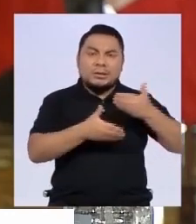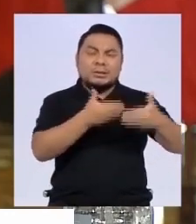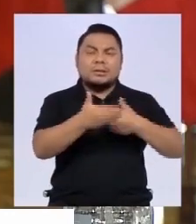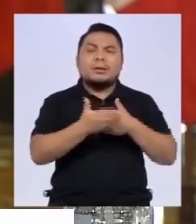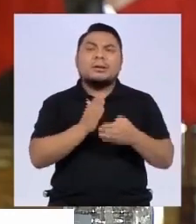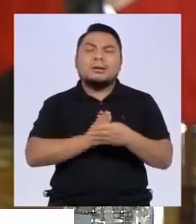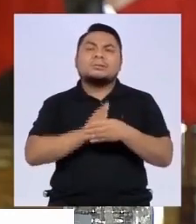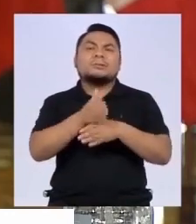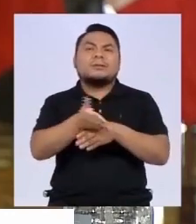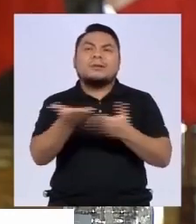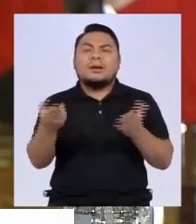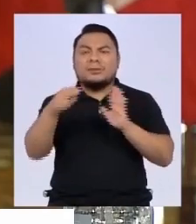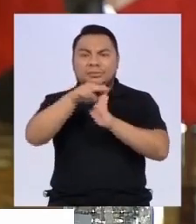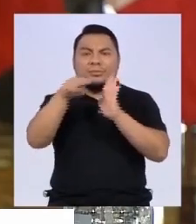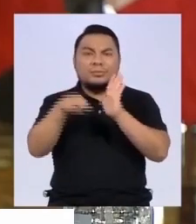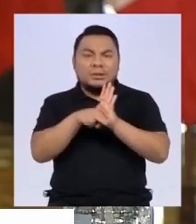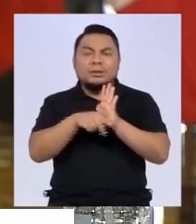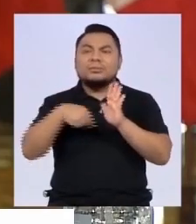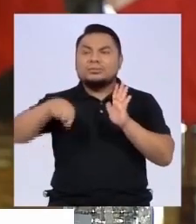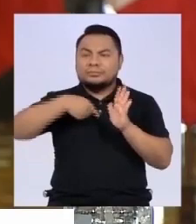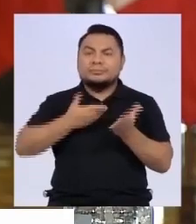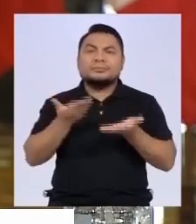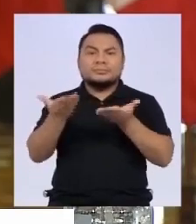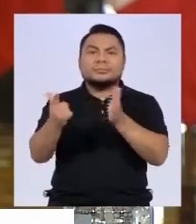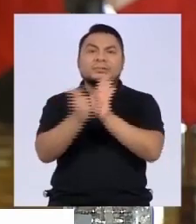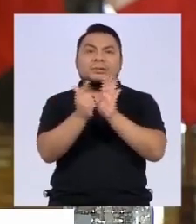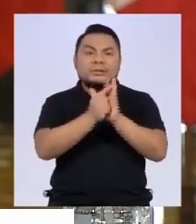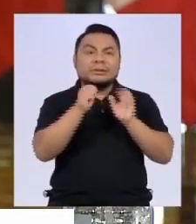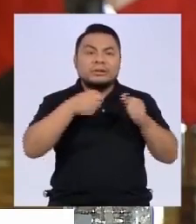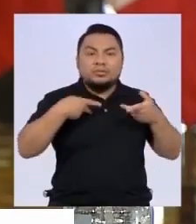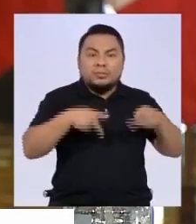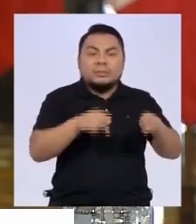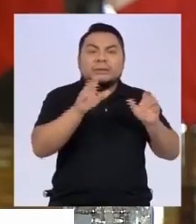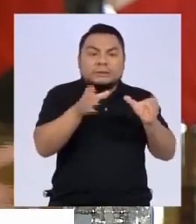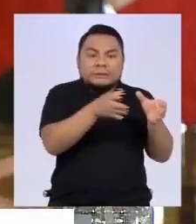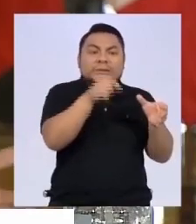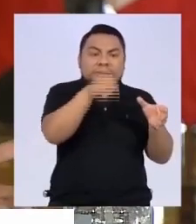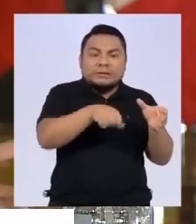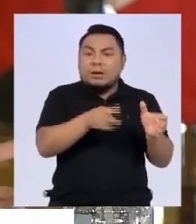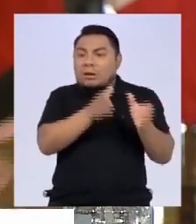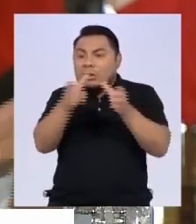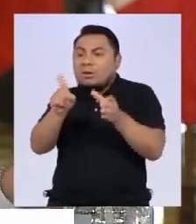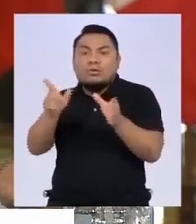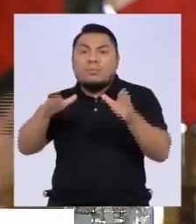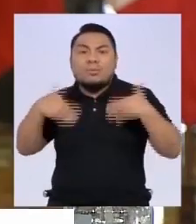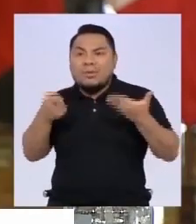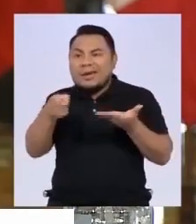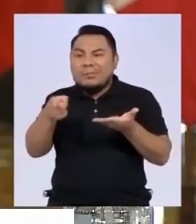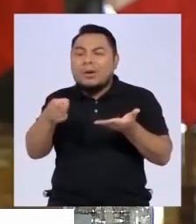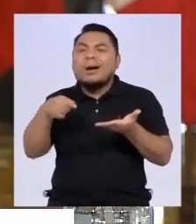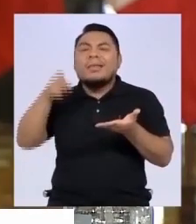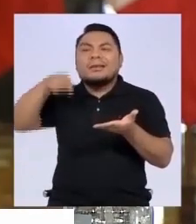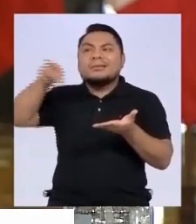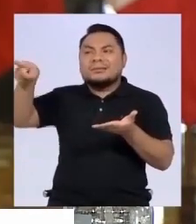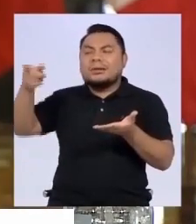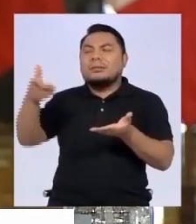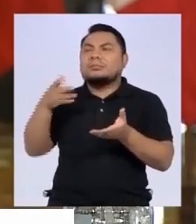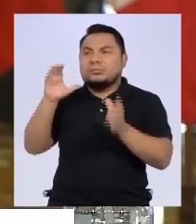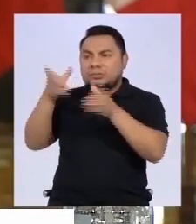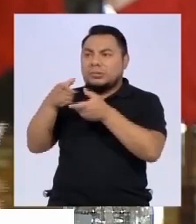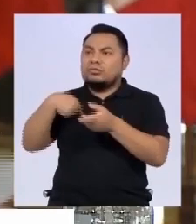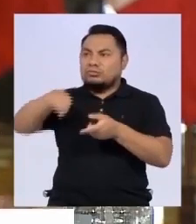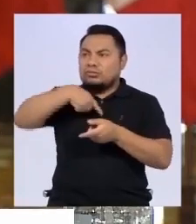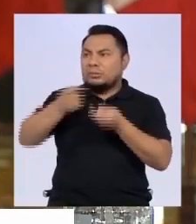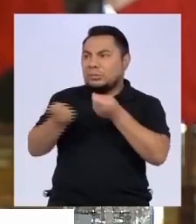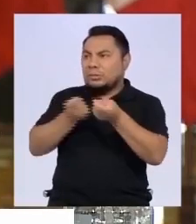las normas que generamos nosotros y que la ley nos permite. Hay otras que no podemos y para eso necesitamos las facultades.